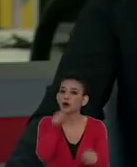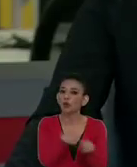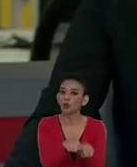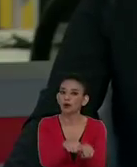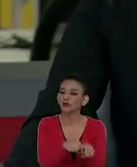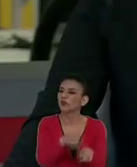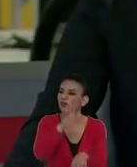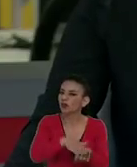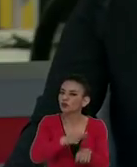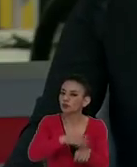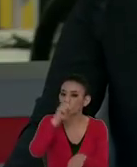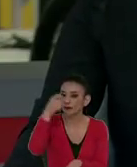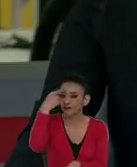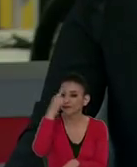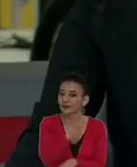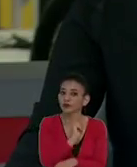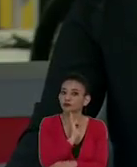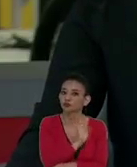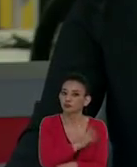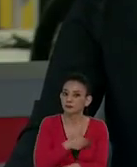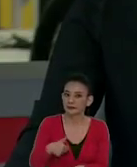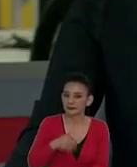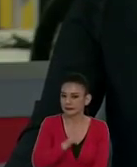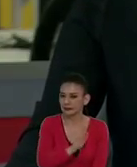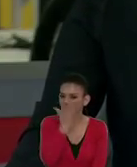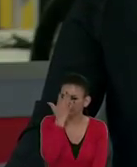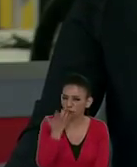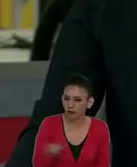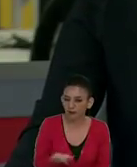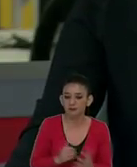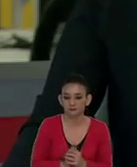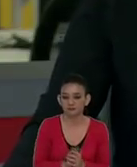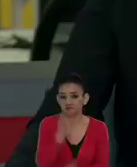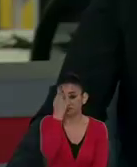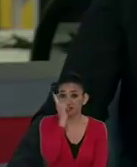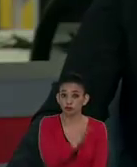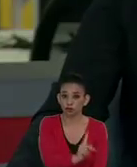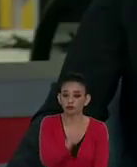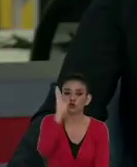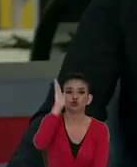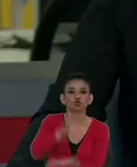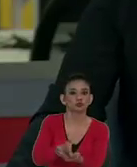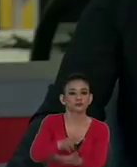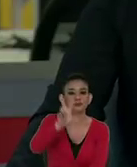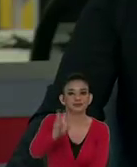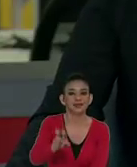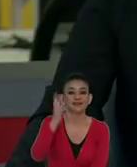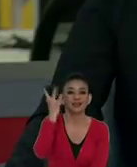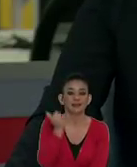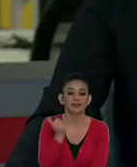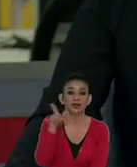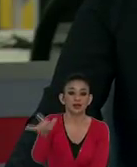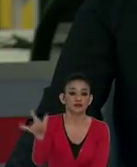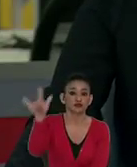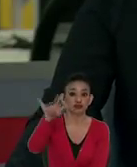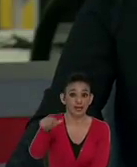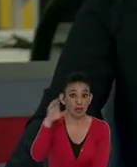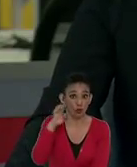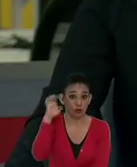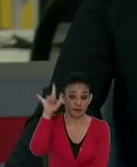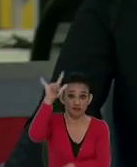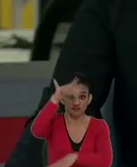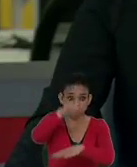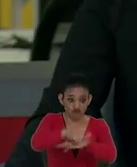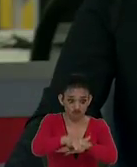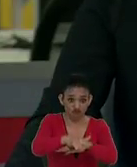gobierno estadounidense de Donald Trump. Afirman que la decisión de suspender por 30 días los vuelos provenientes de Europa se tomó